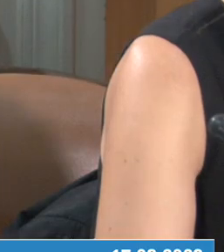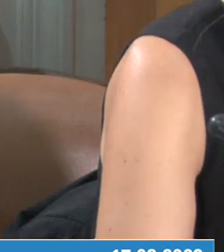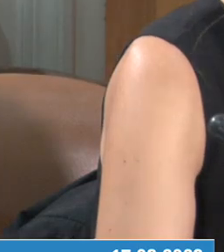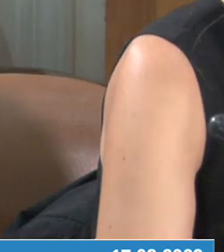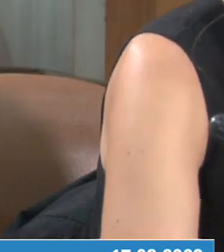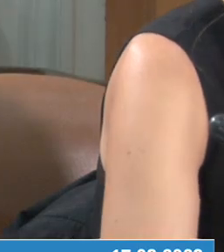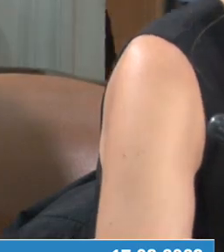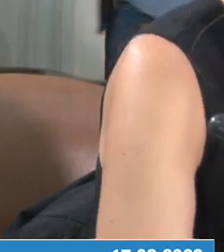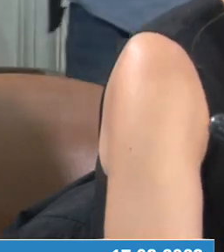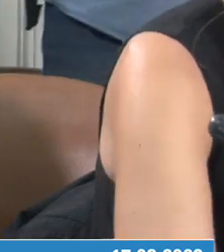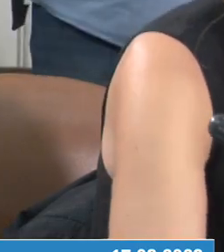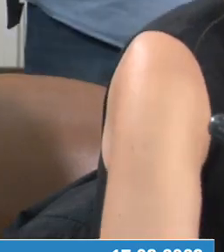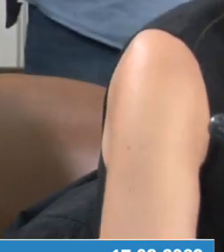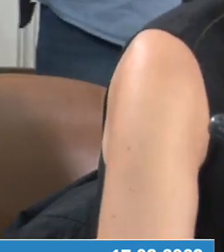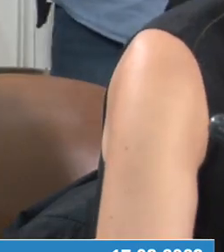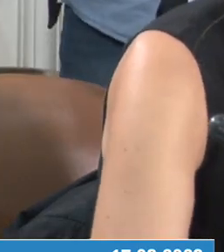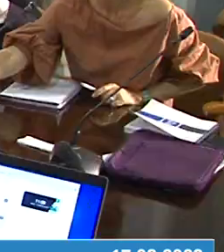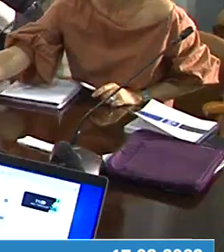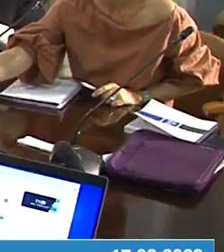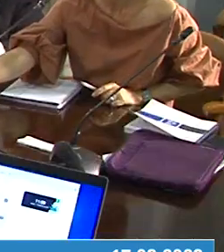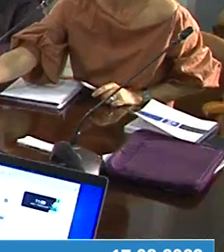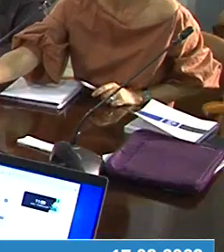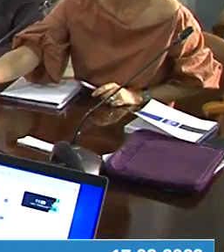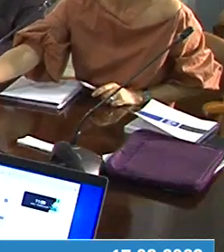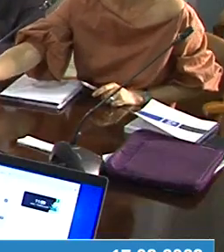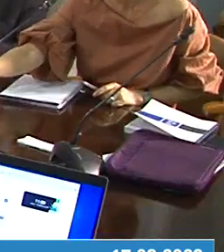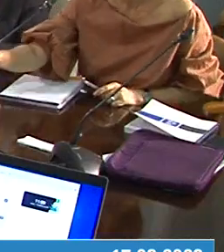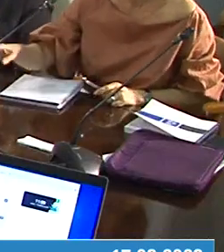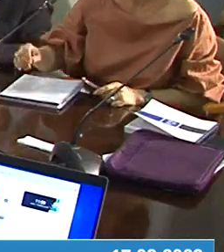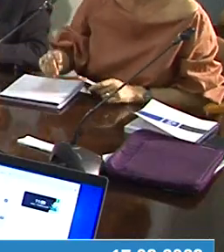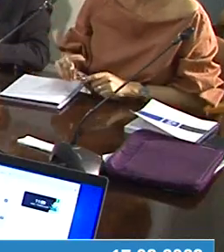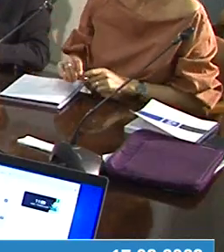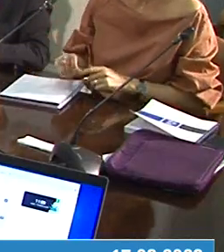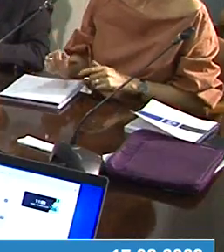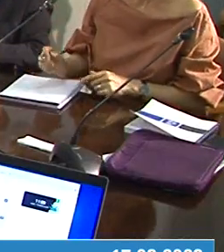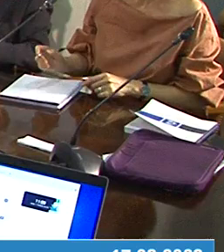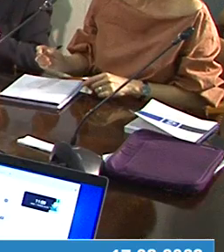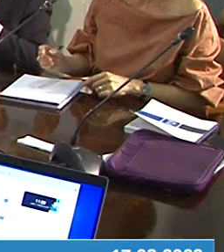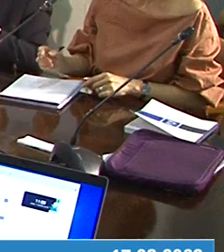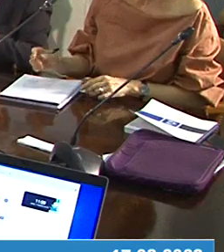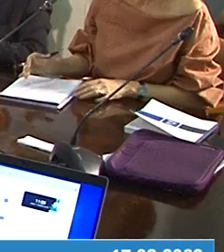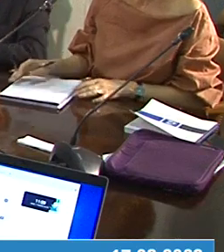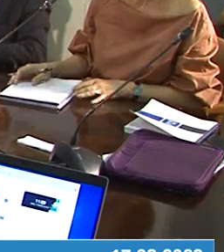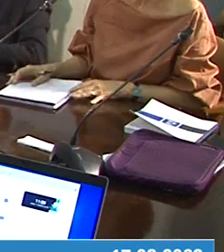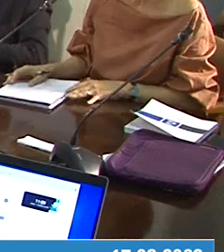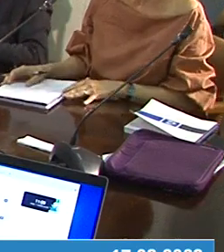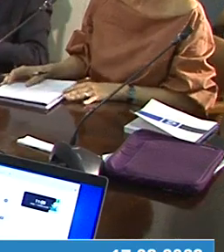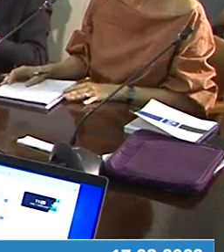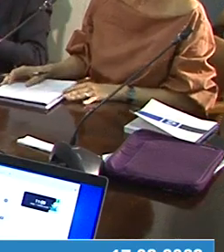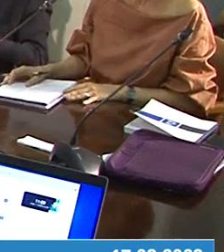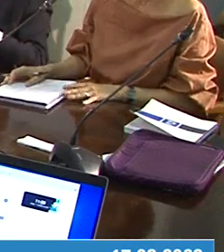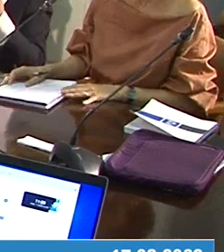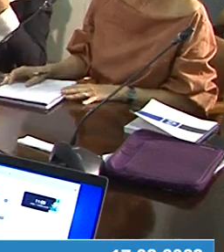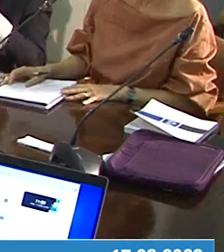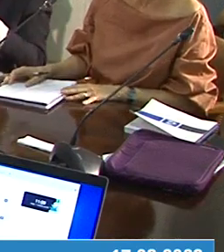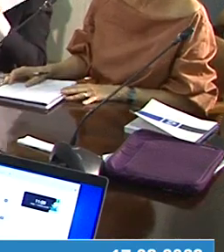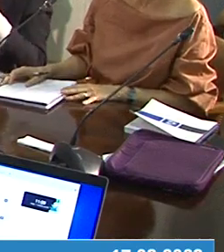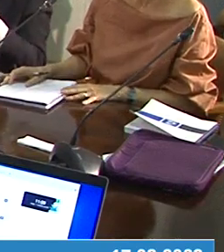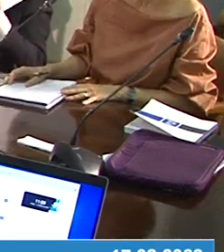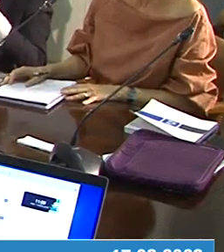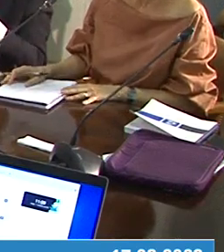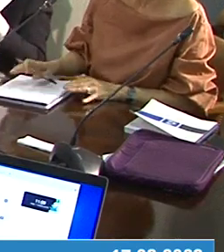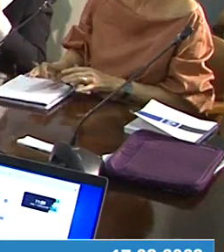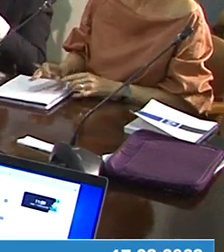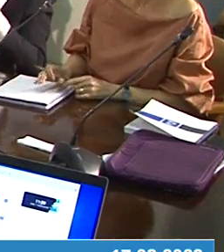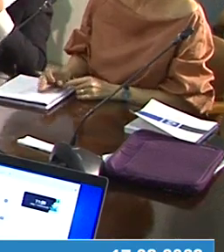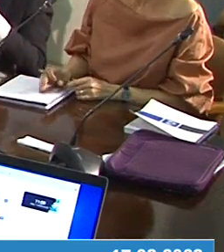está intentando... Muy bien. Antes de comenzar la exposición, ¿se ofrece la palabra para algunos temas que quieran plantear los señores comisionados y comisionados?